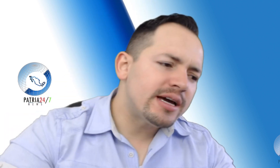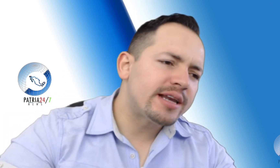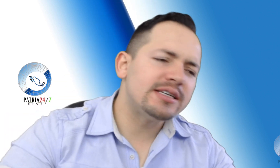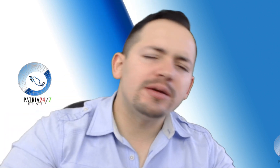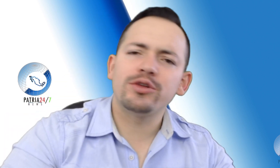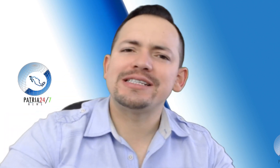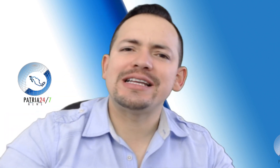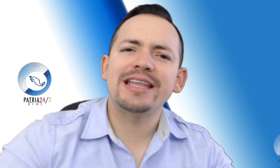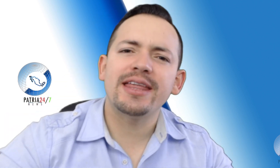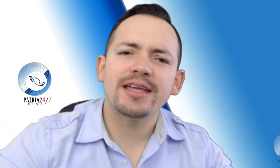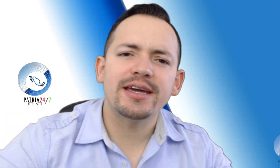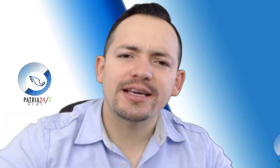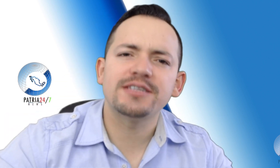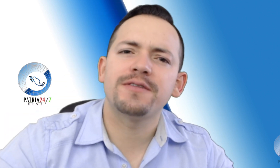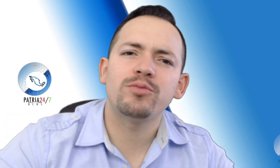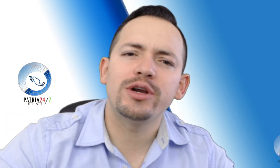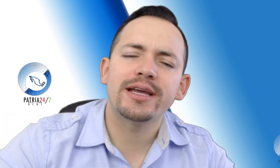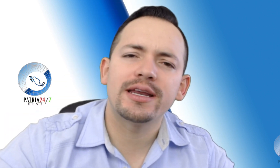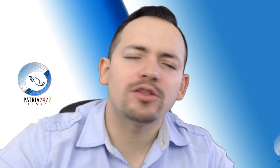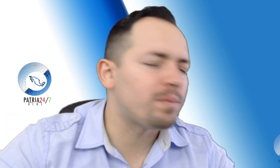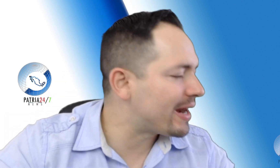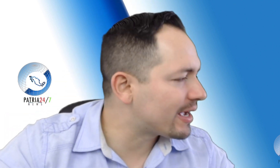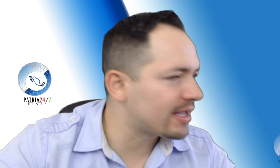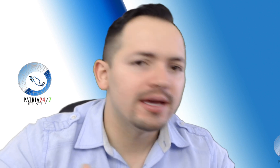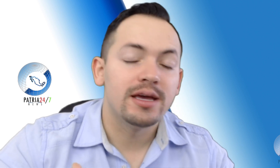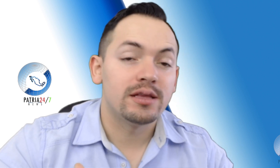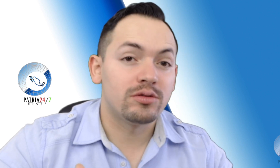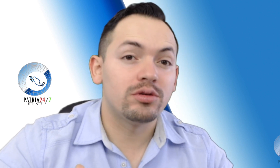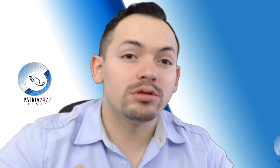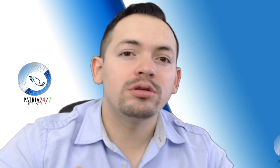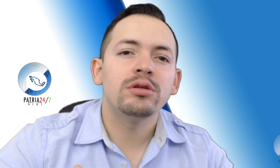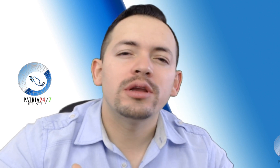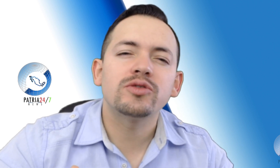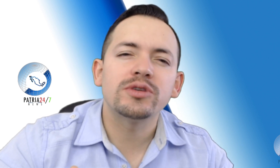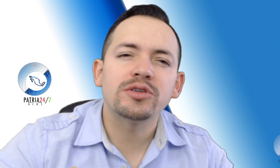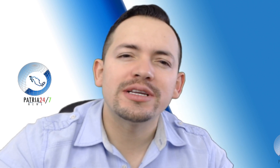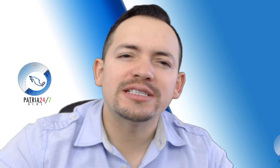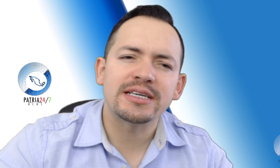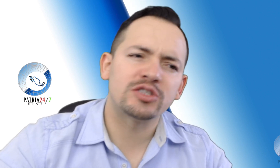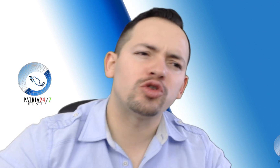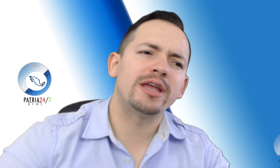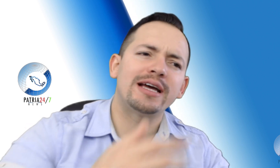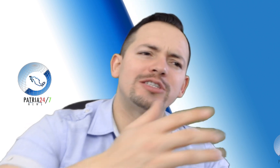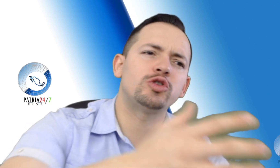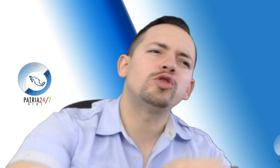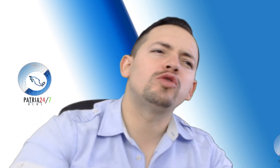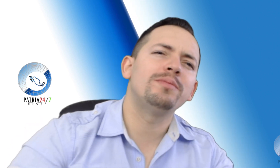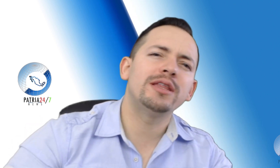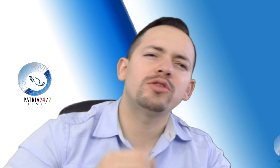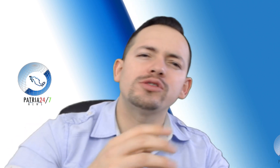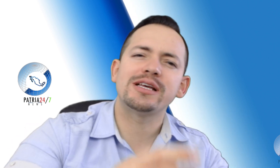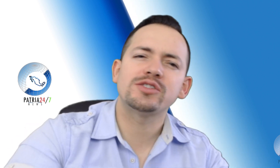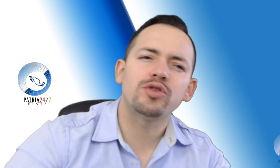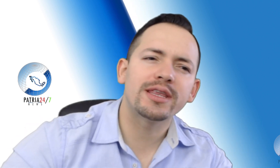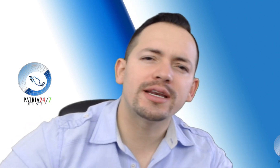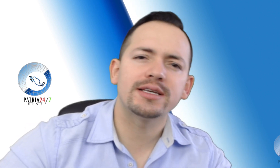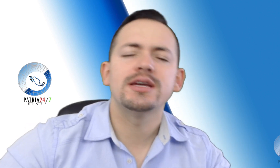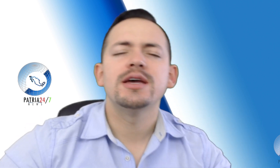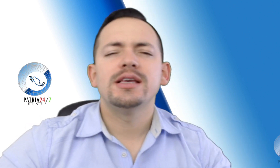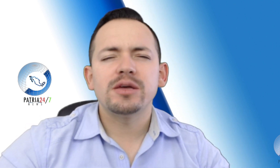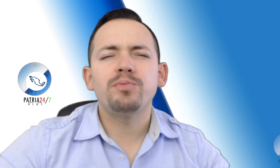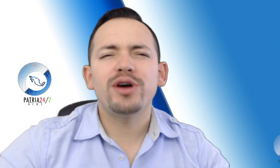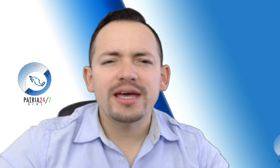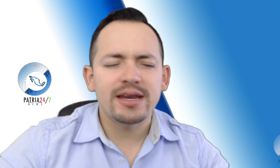este archivo desde el día de ayer que se firmó el decreto para que todas las cuestiones históricas, los documentos, las